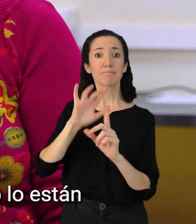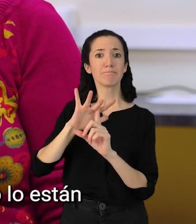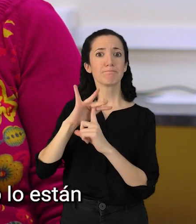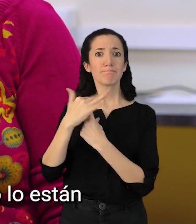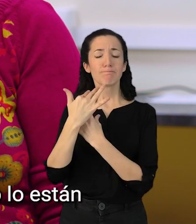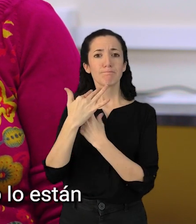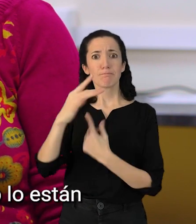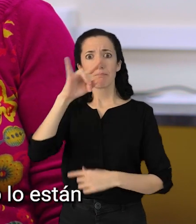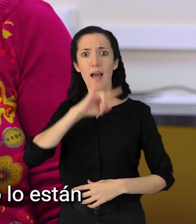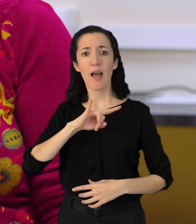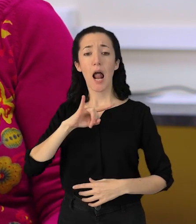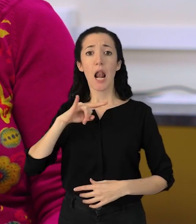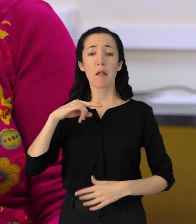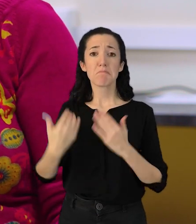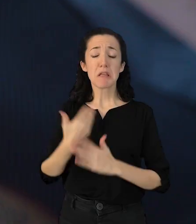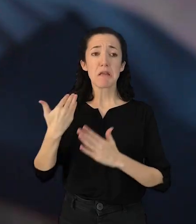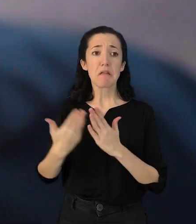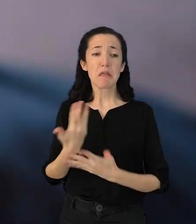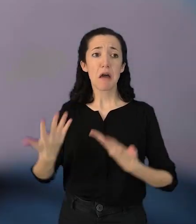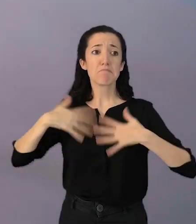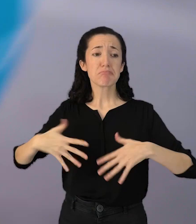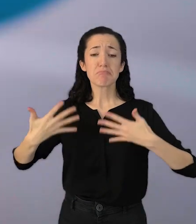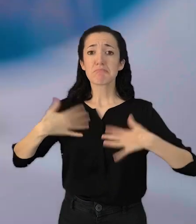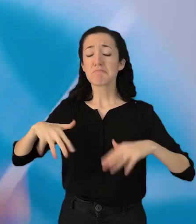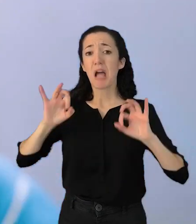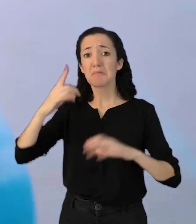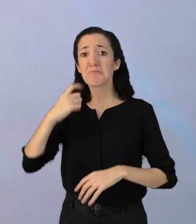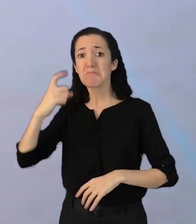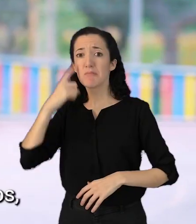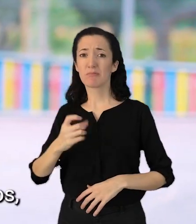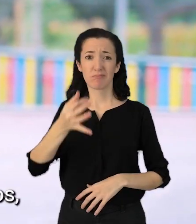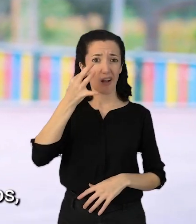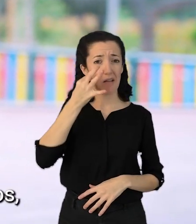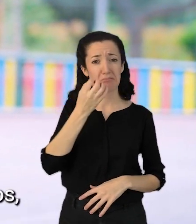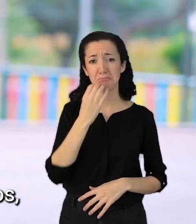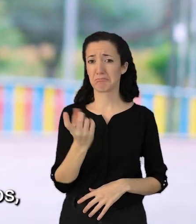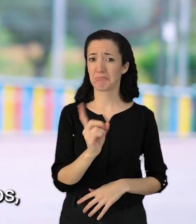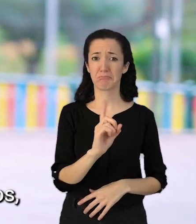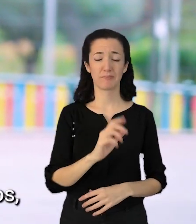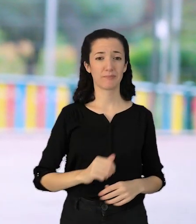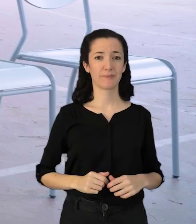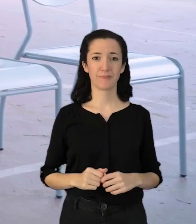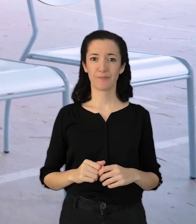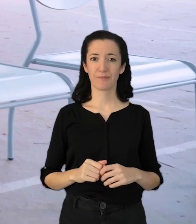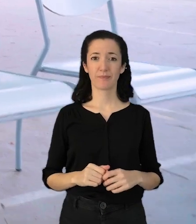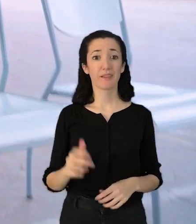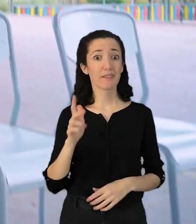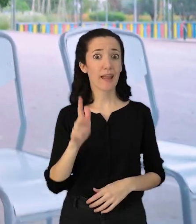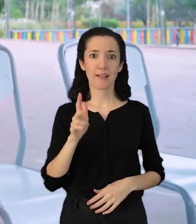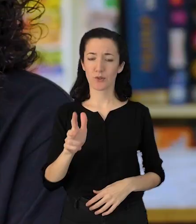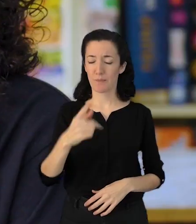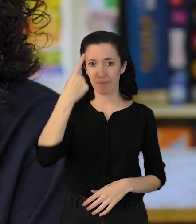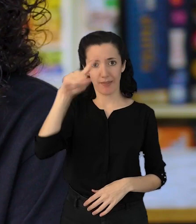supuestas que están bien, cuando en realidad no lo están, porque continuamente en el día a día las estamos viendo. Tenemos que ser conocedores de los derechos, porque en el momento que haya